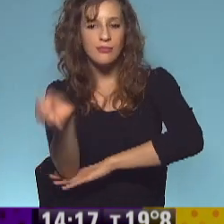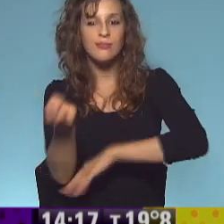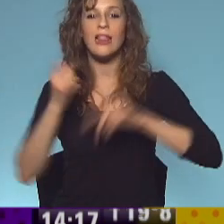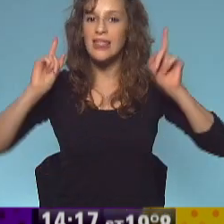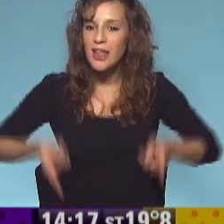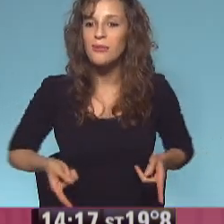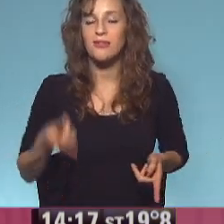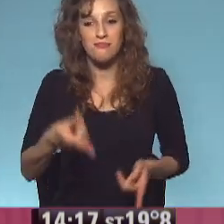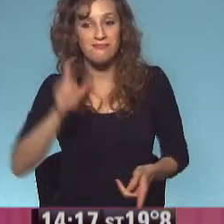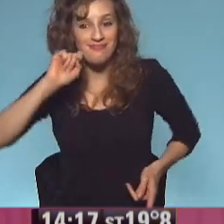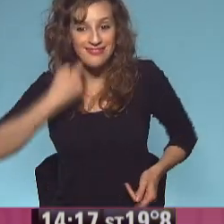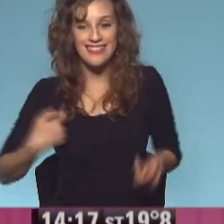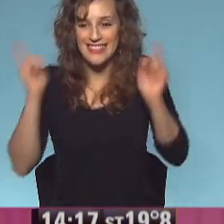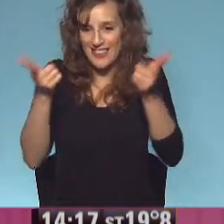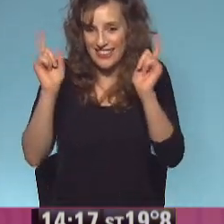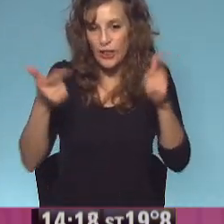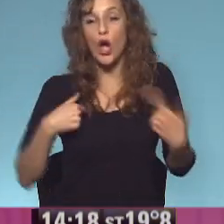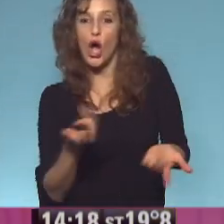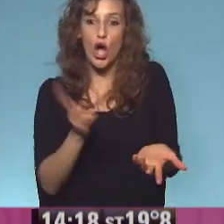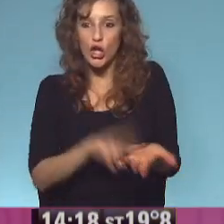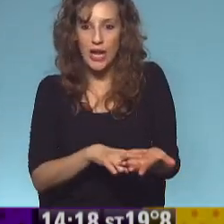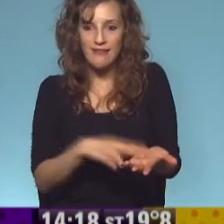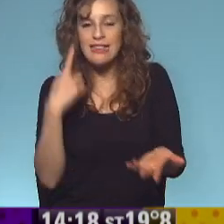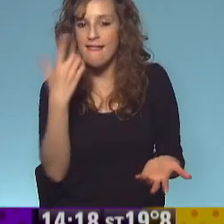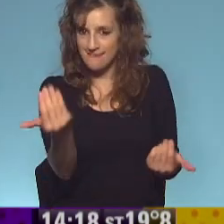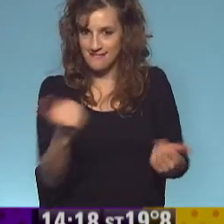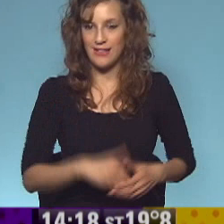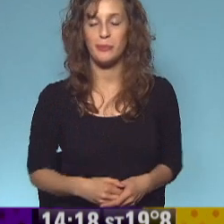¡Qué divertido! ¡Vamos otra vez! ¡Rodillas!